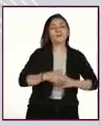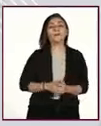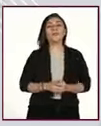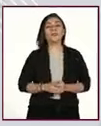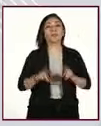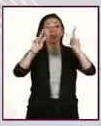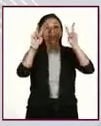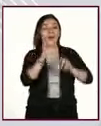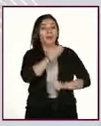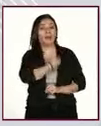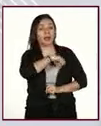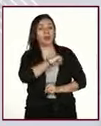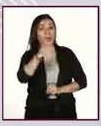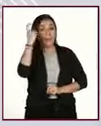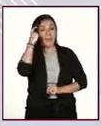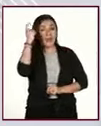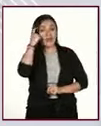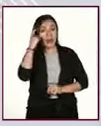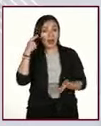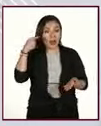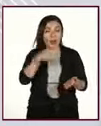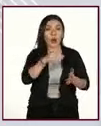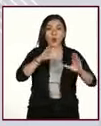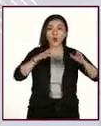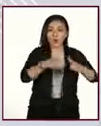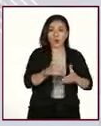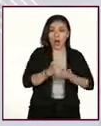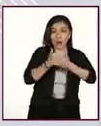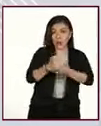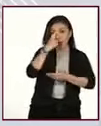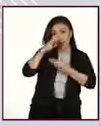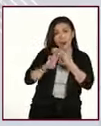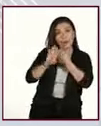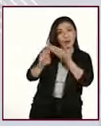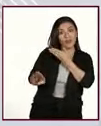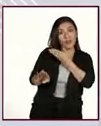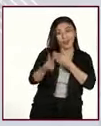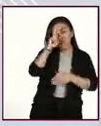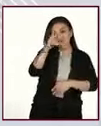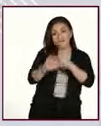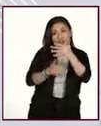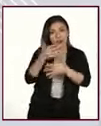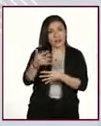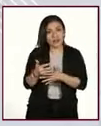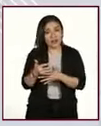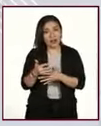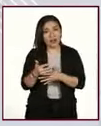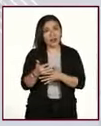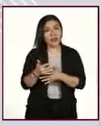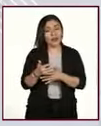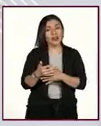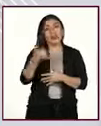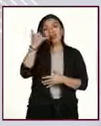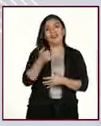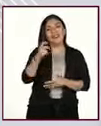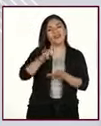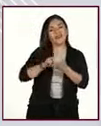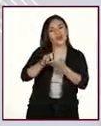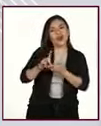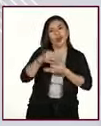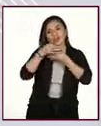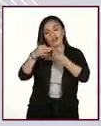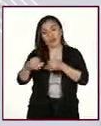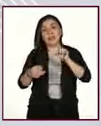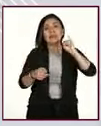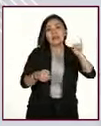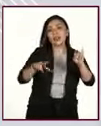¿Abordar la salud mental desde la comunidad previene la violencia y el consumo de drogas? ¿Sí